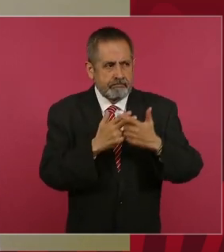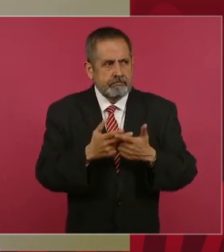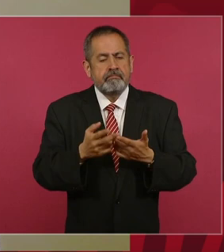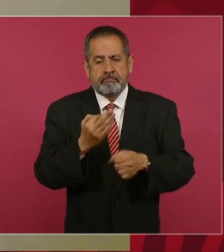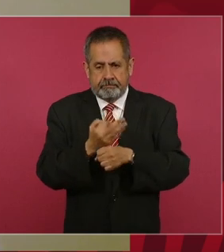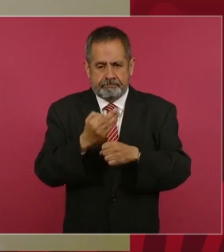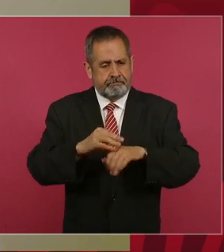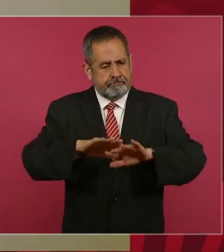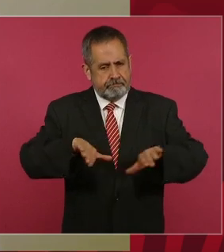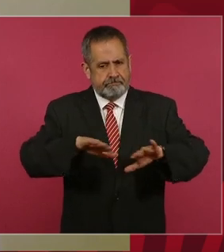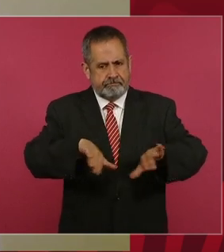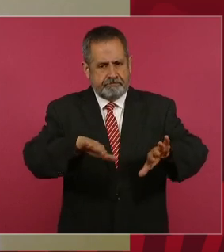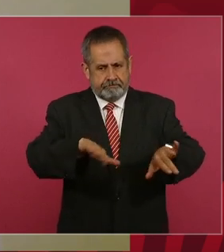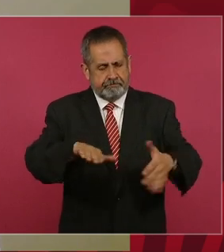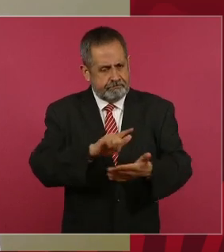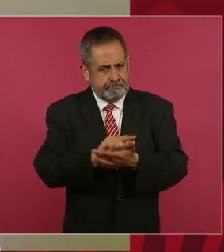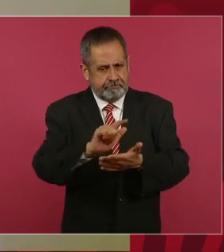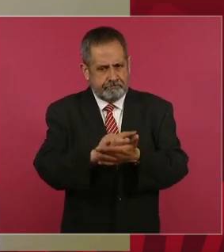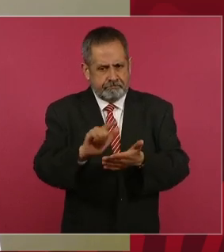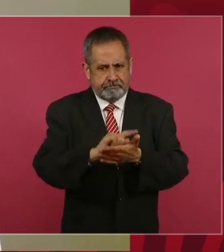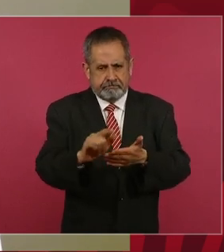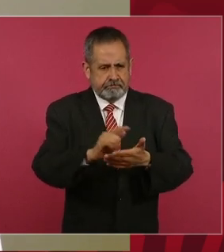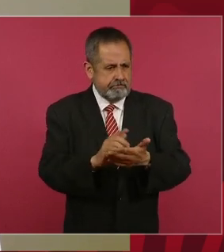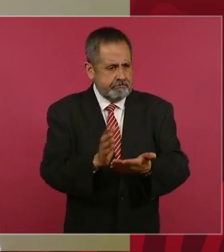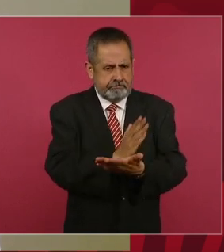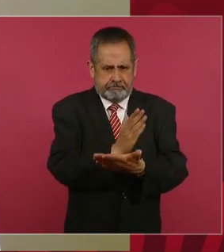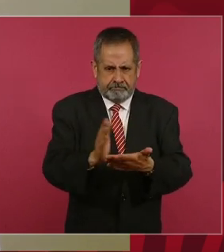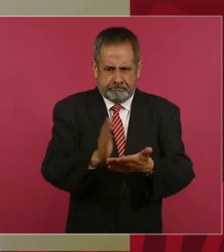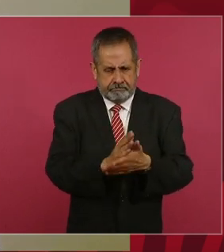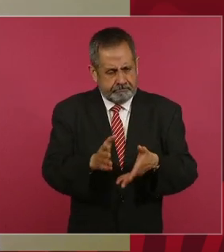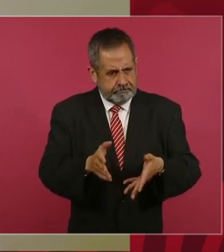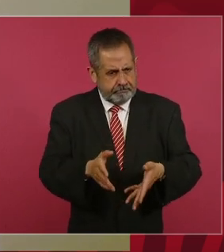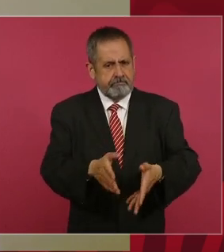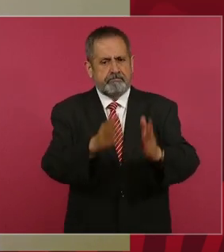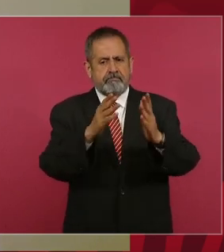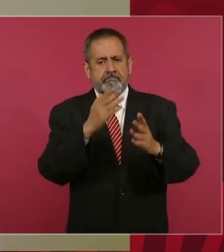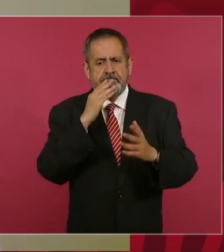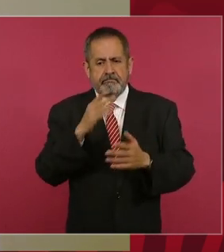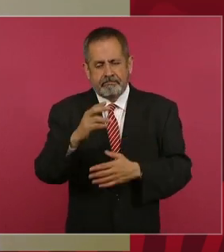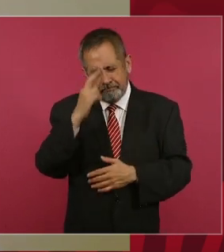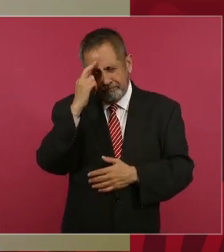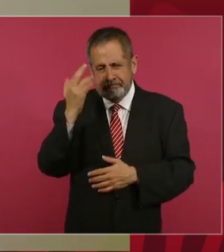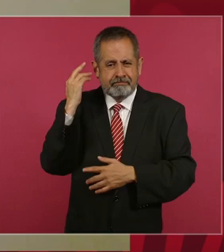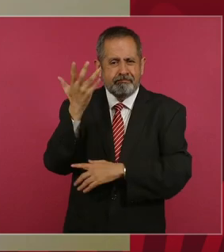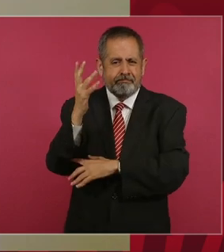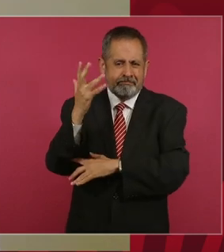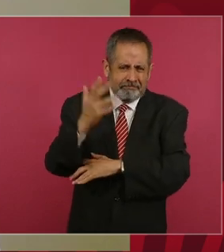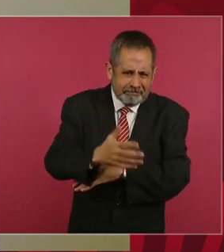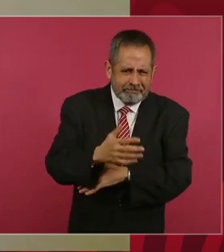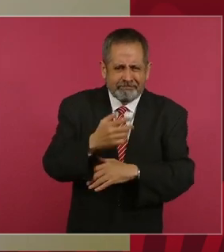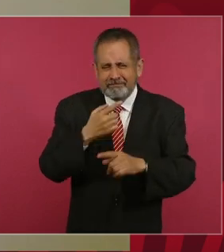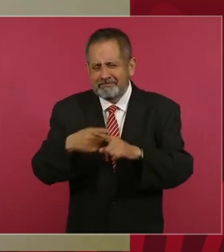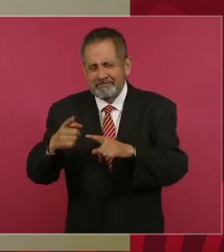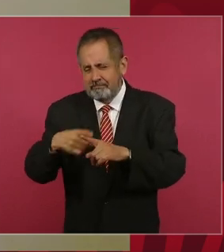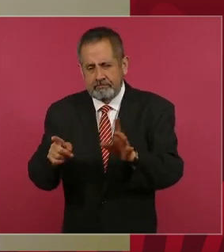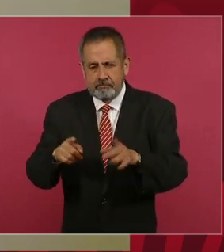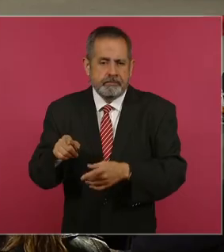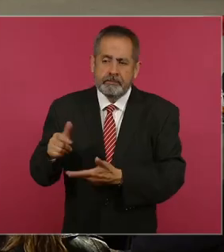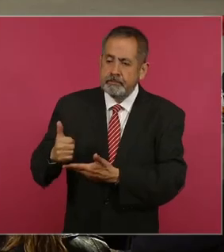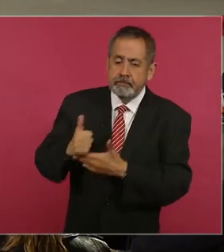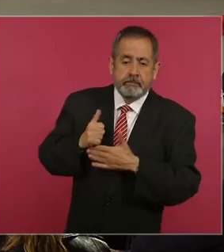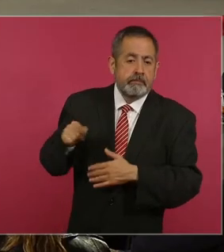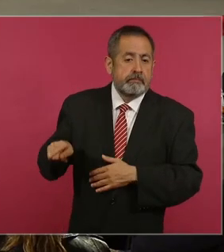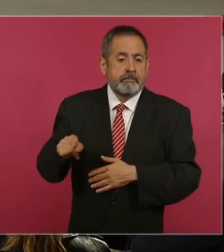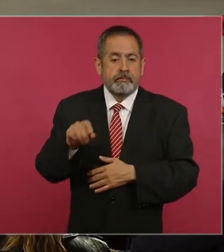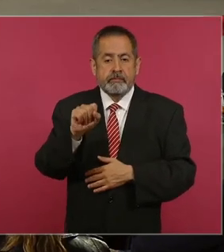iniciaron desde este momento el retiro de estos árboles caídos y de postes con la ayuda de la